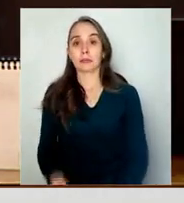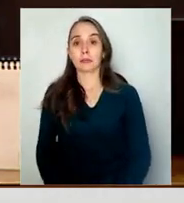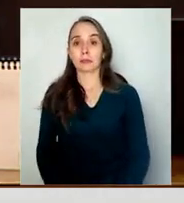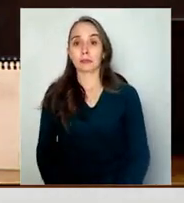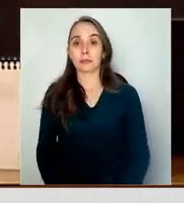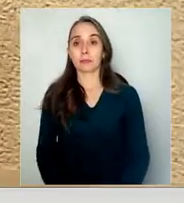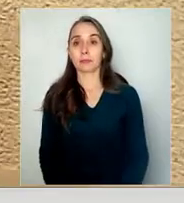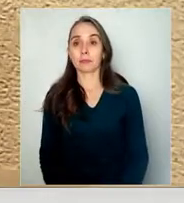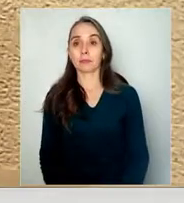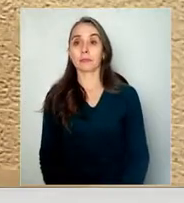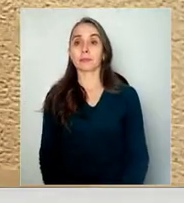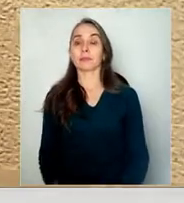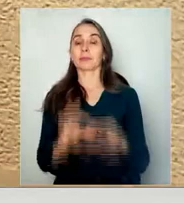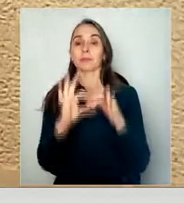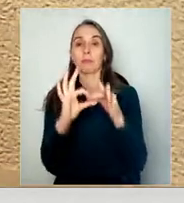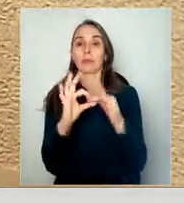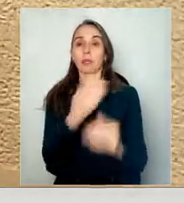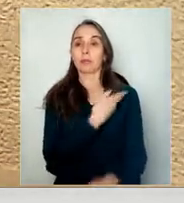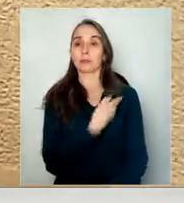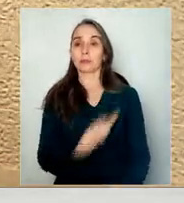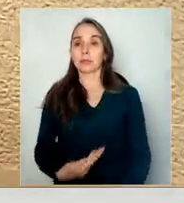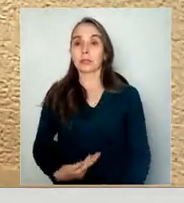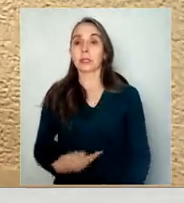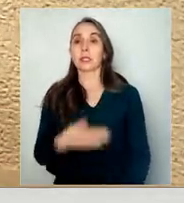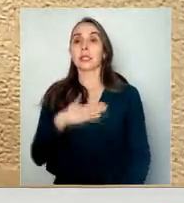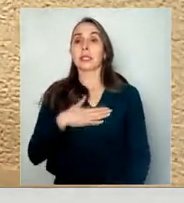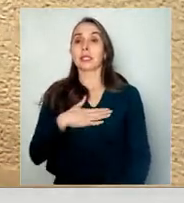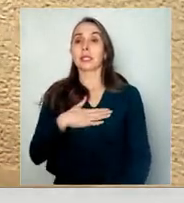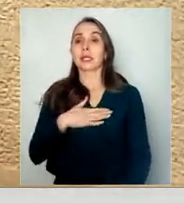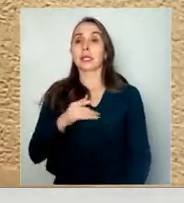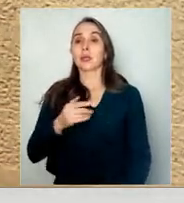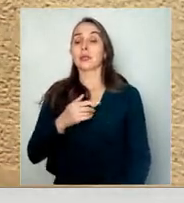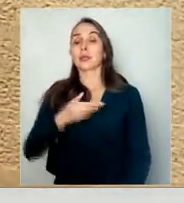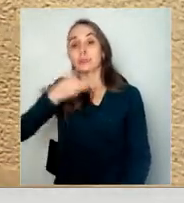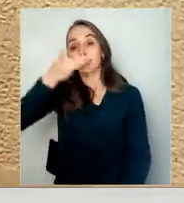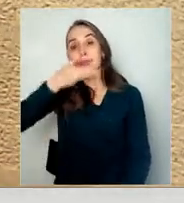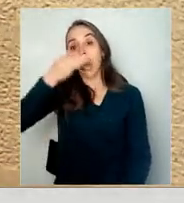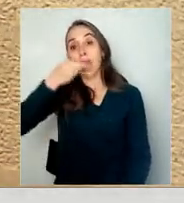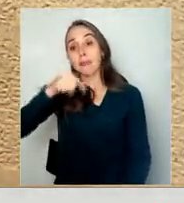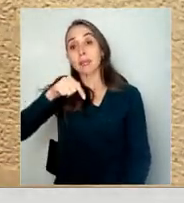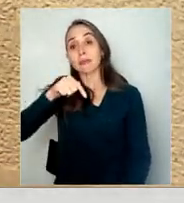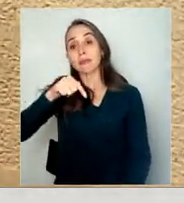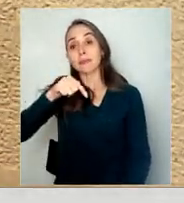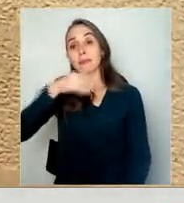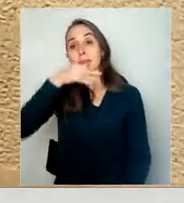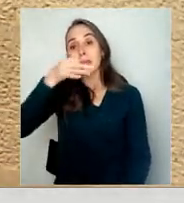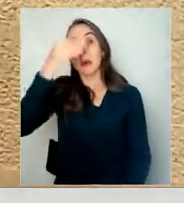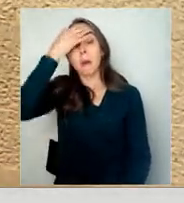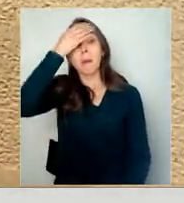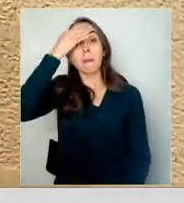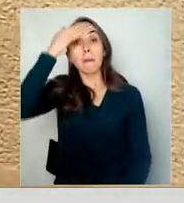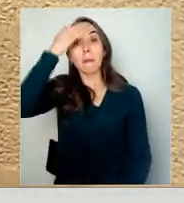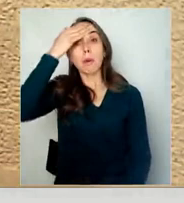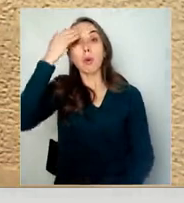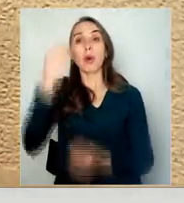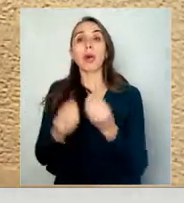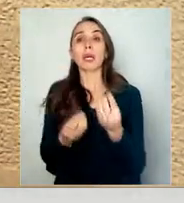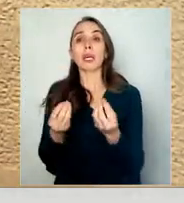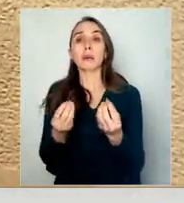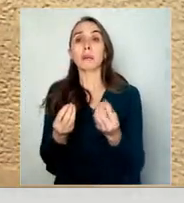presidente quiero utilizar estos minutos para manifestar mi preocupación por lo que está ocurriendo en un servicio